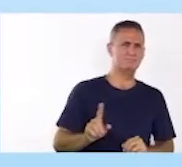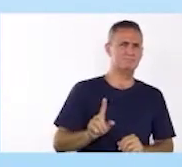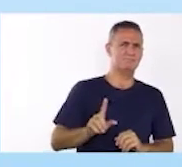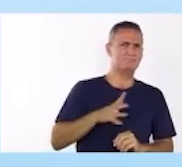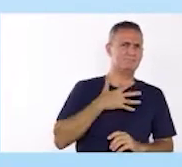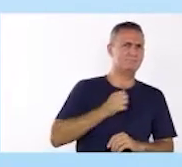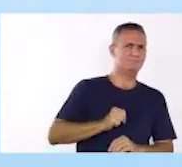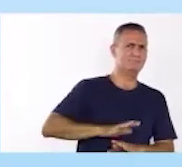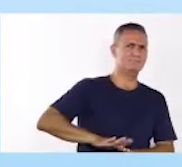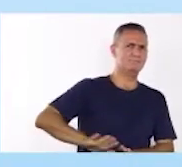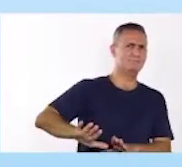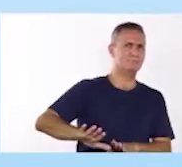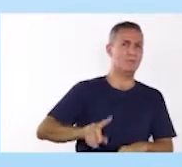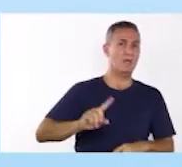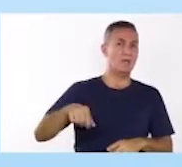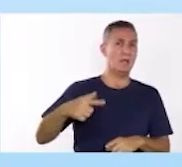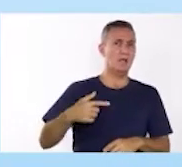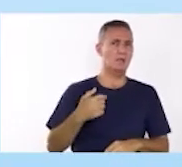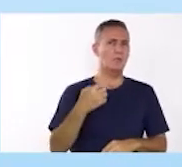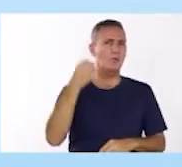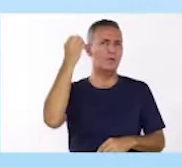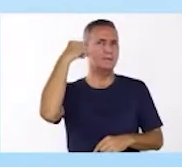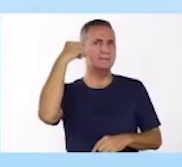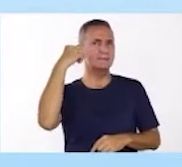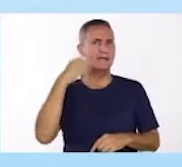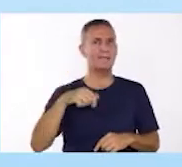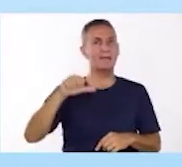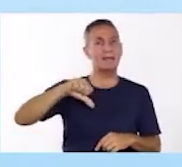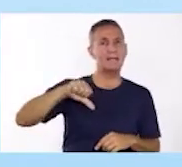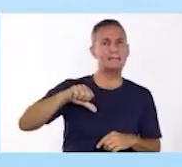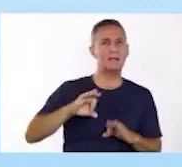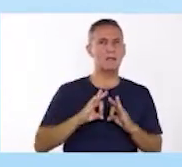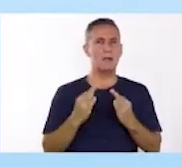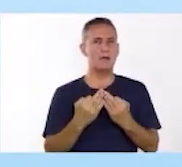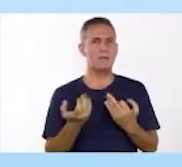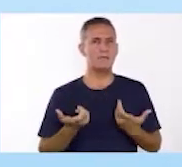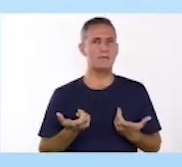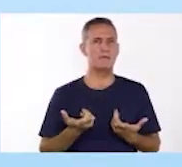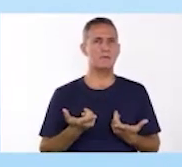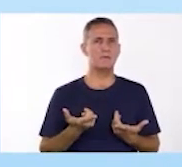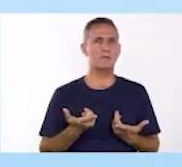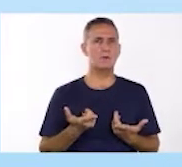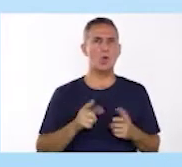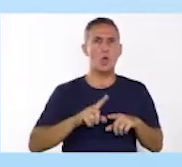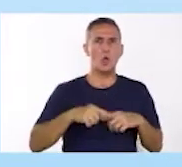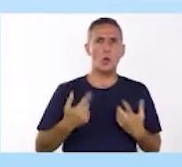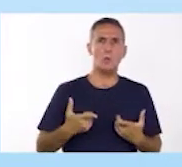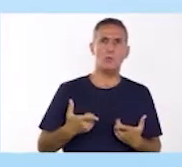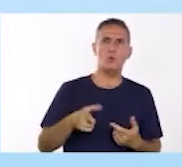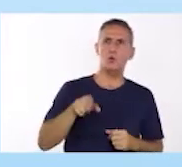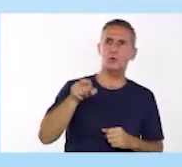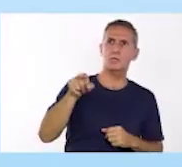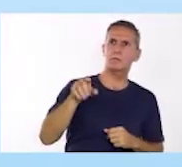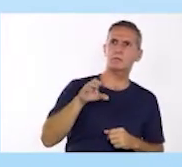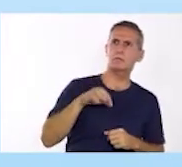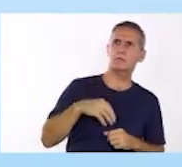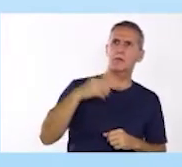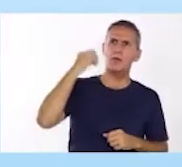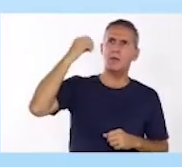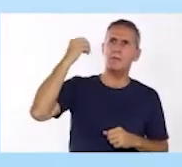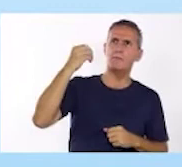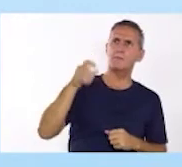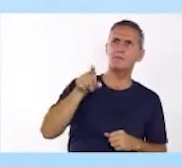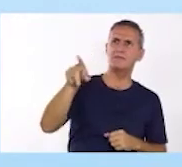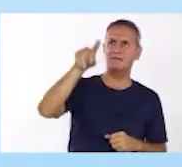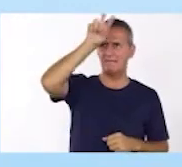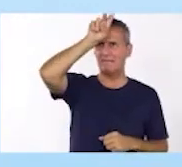que le hace mal a su familia porque le parece imposible vivir con un bicho y propone que la